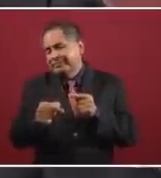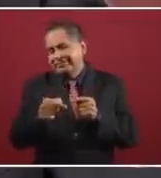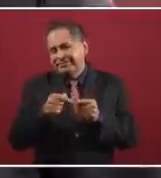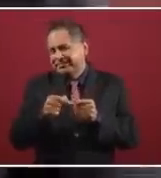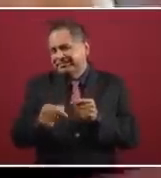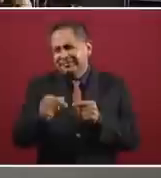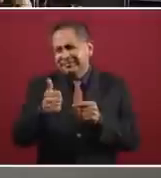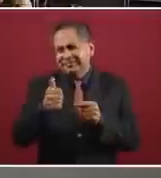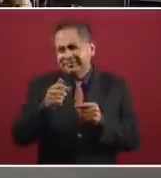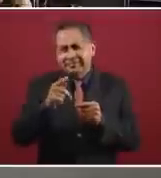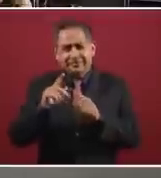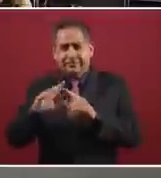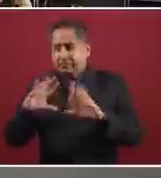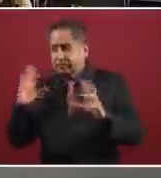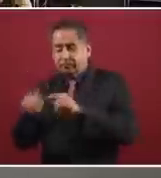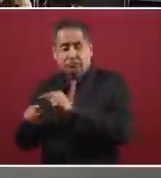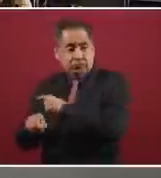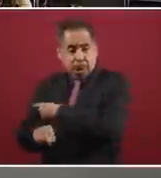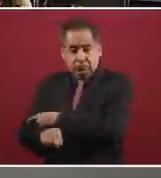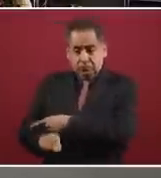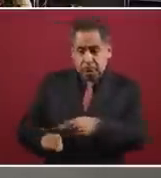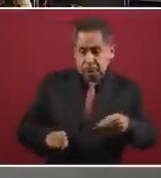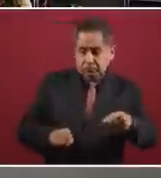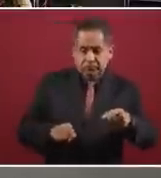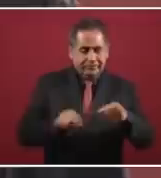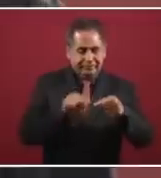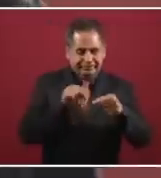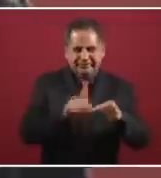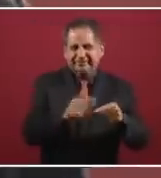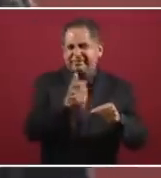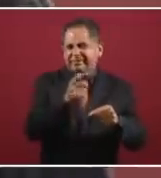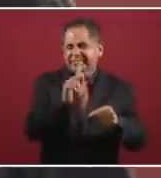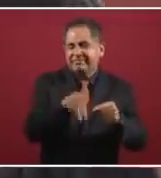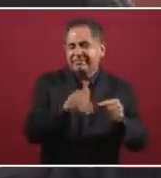de todo el tramo, desde